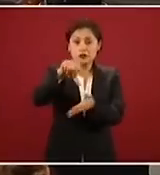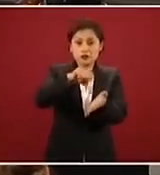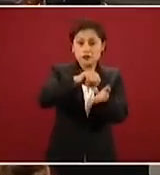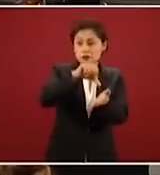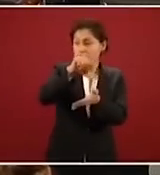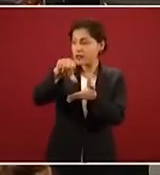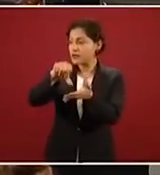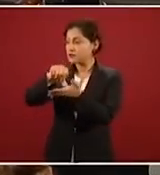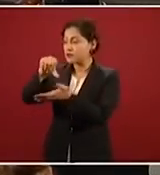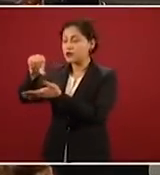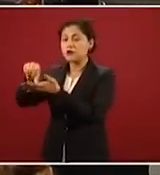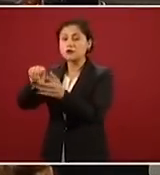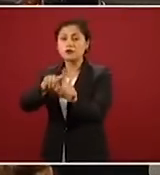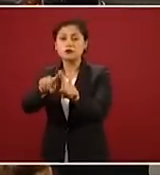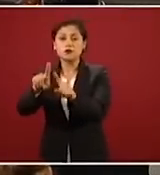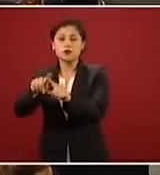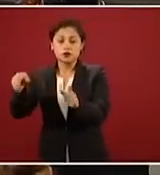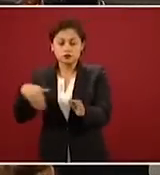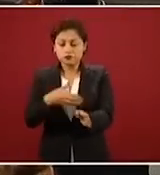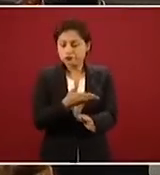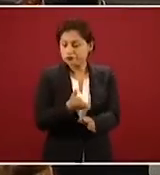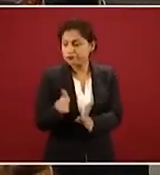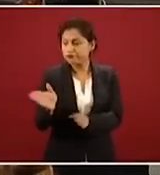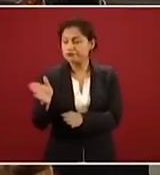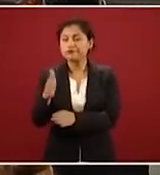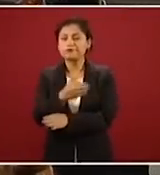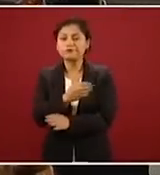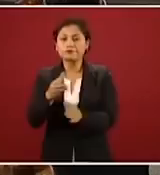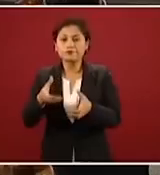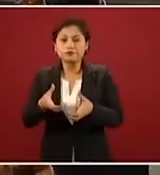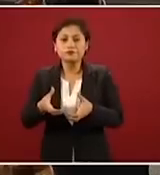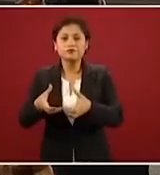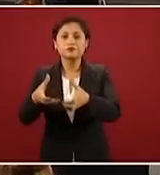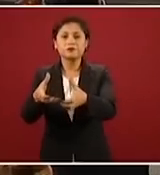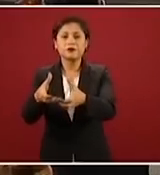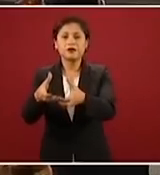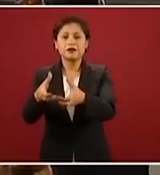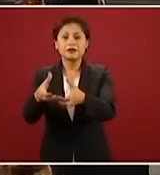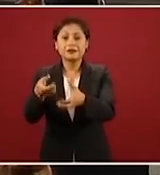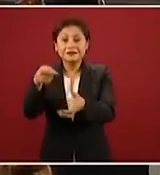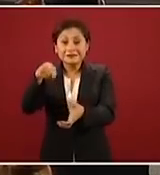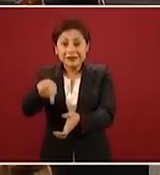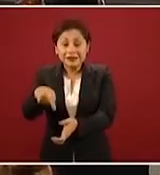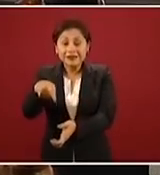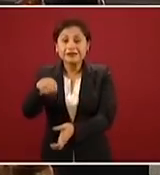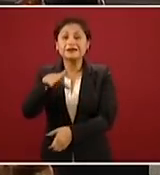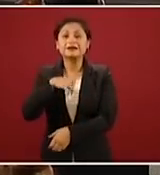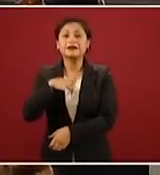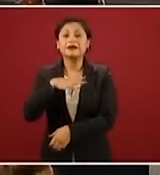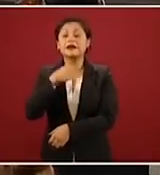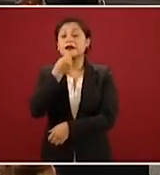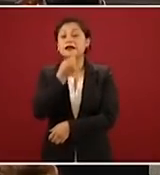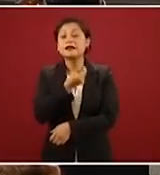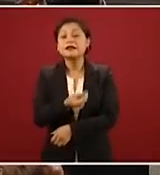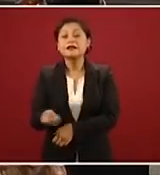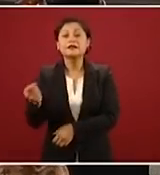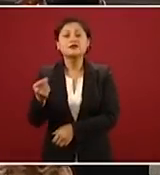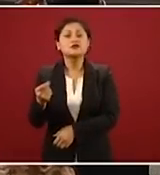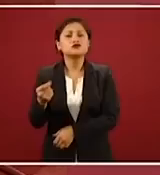las calles de ruido llenas, van los niños muy contentos, van los